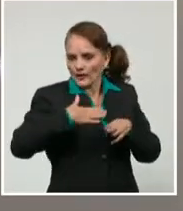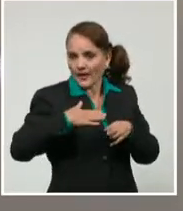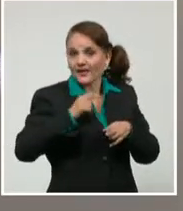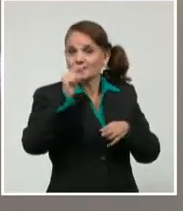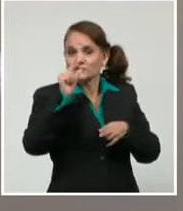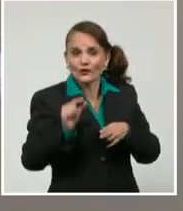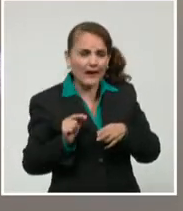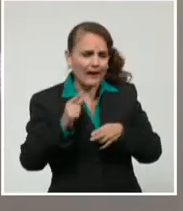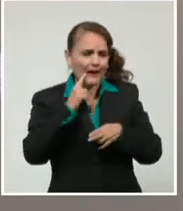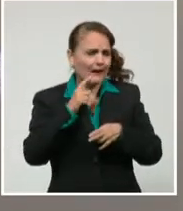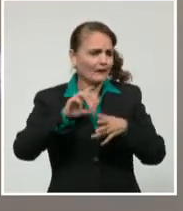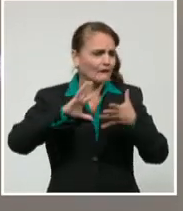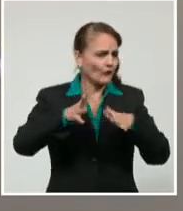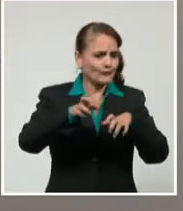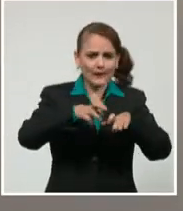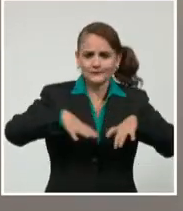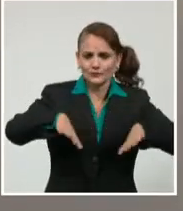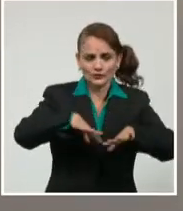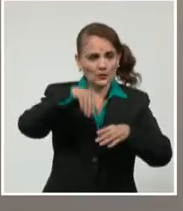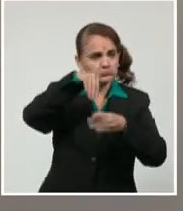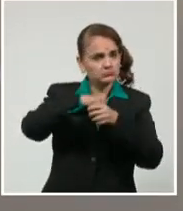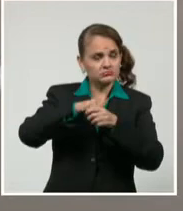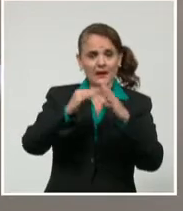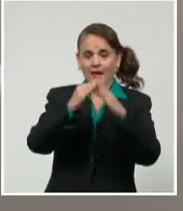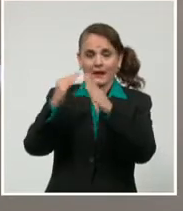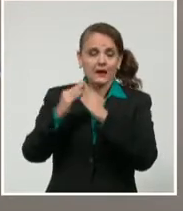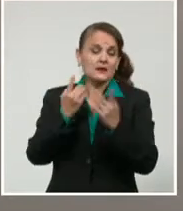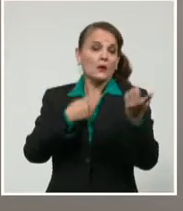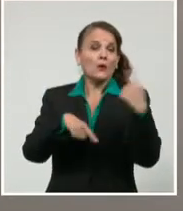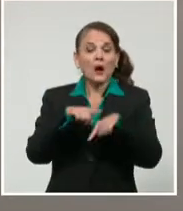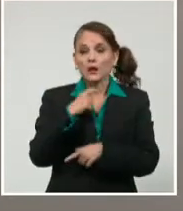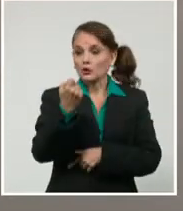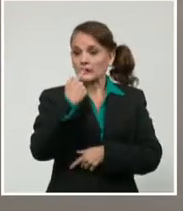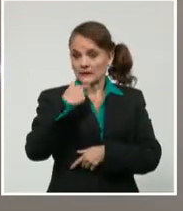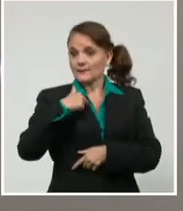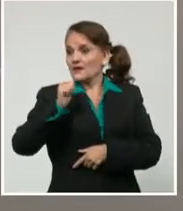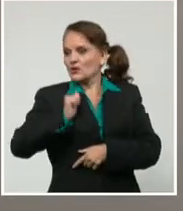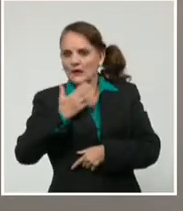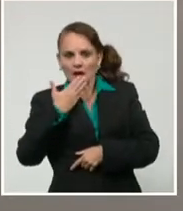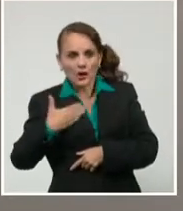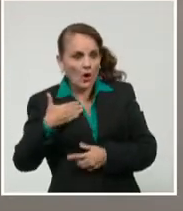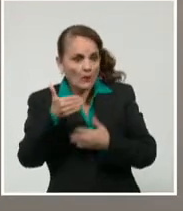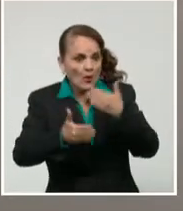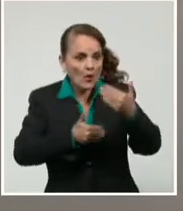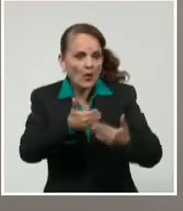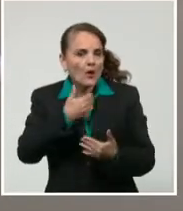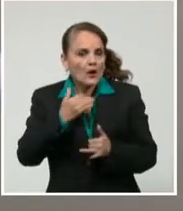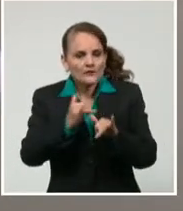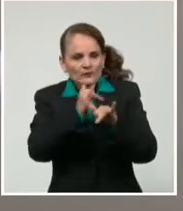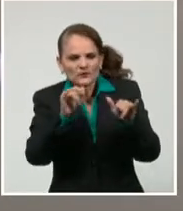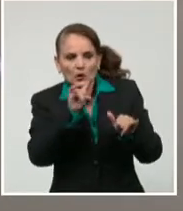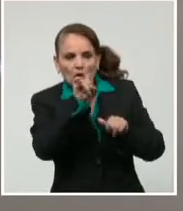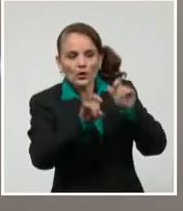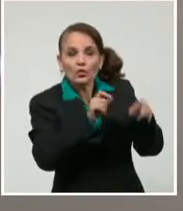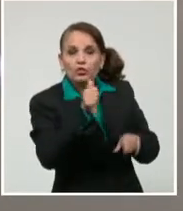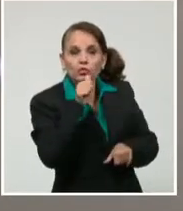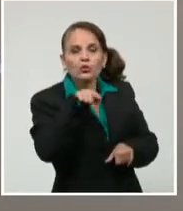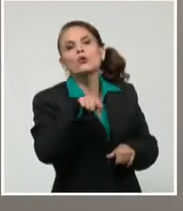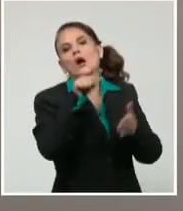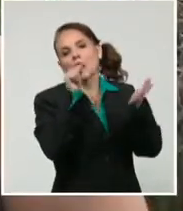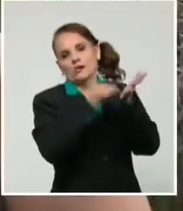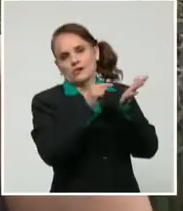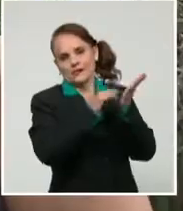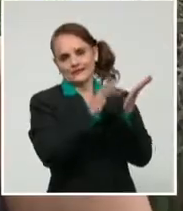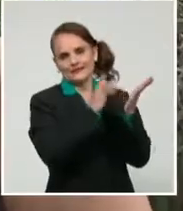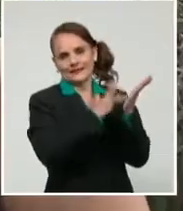de tratamientos que tienen pendientes y no saben, quieren tener información. Y esa misma información se la damos nosotros o las mismas